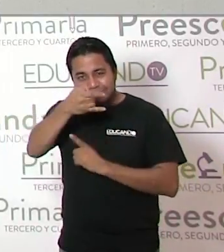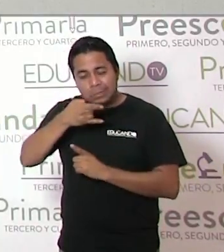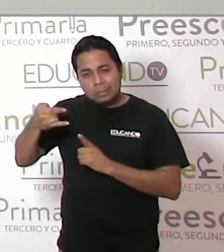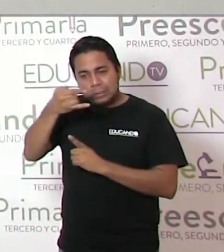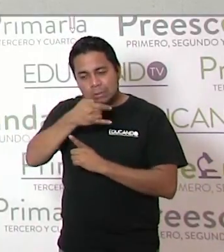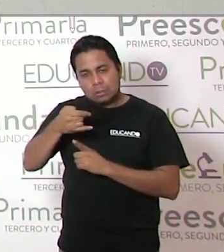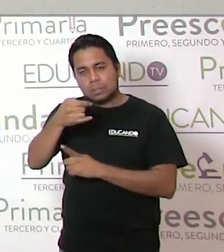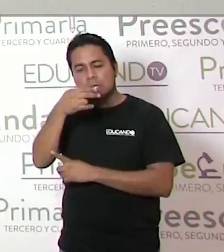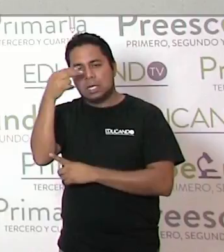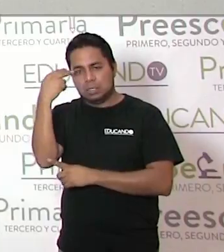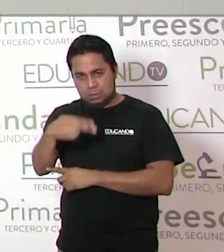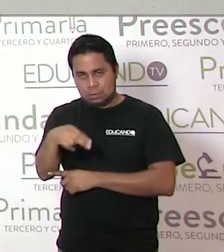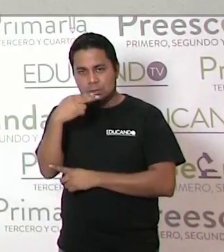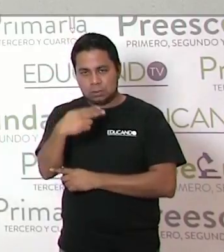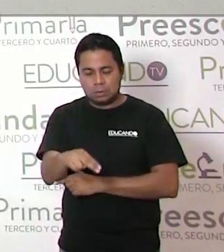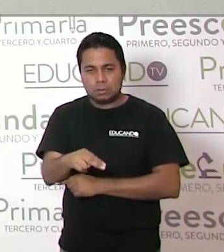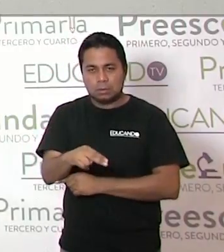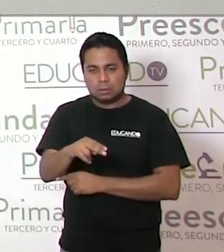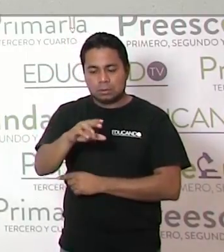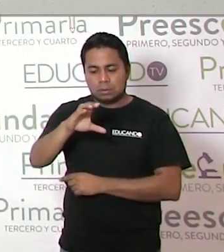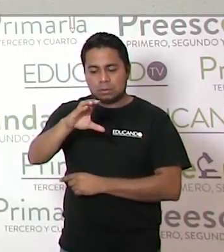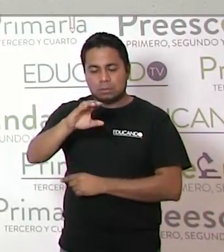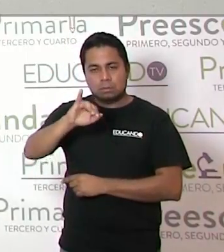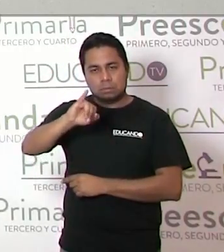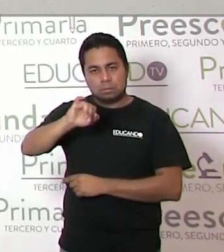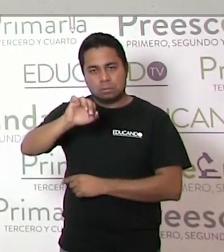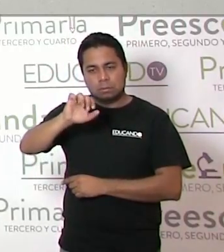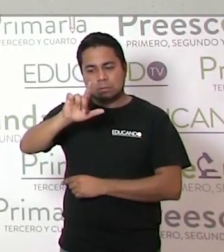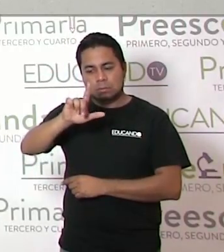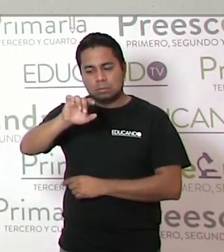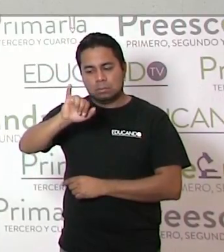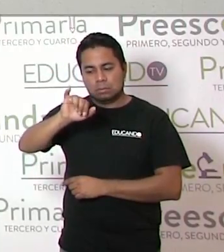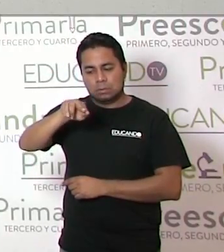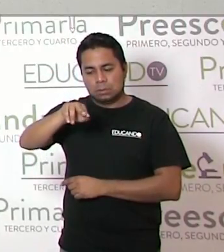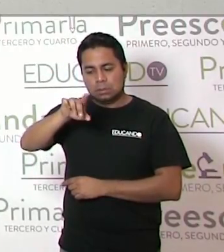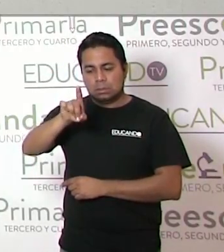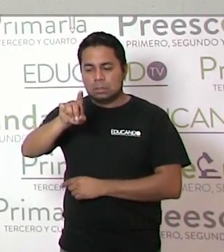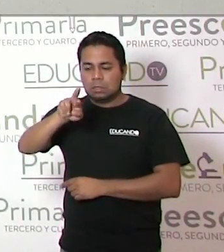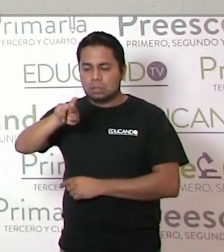que se llama cilindro.